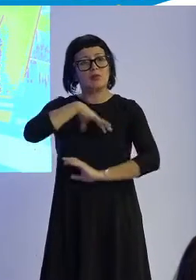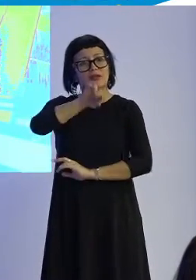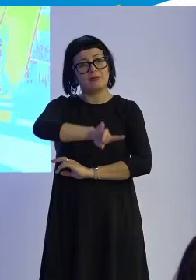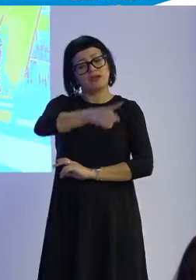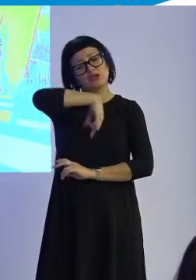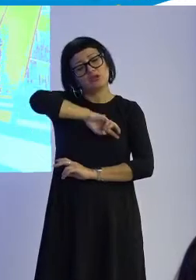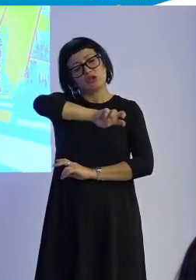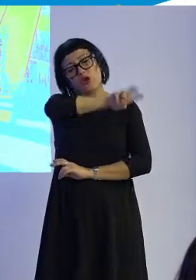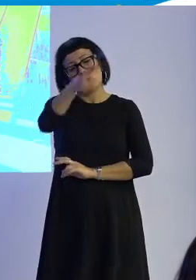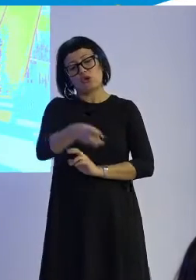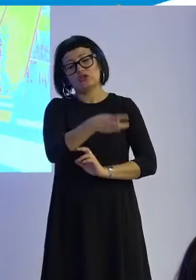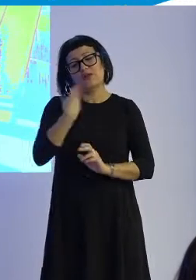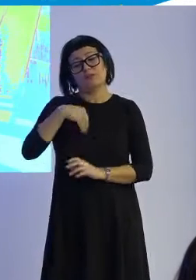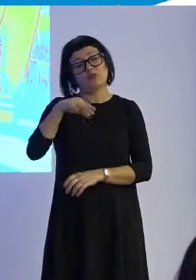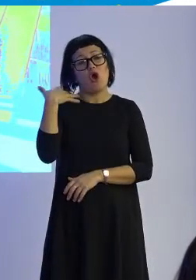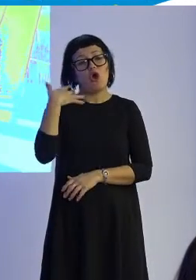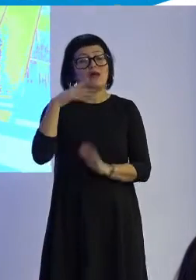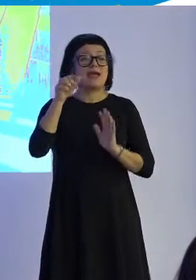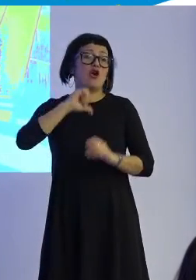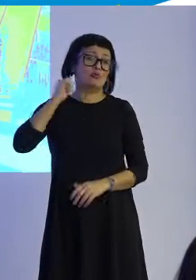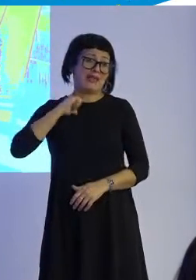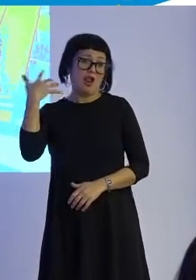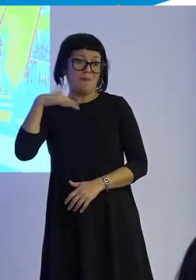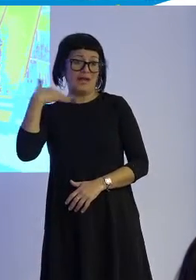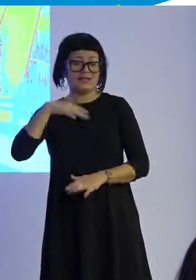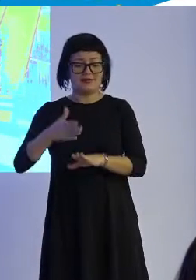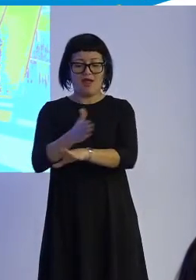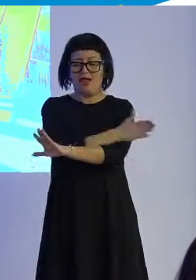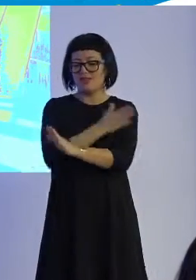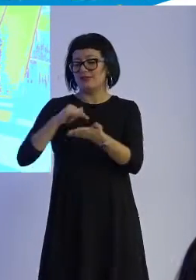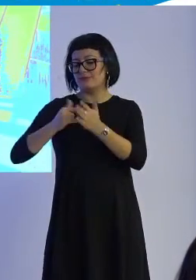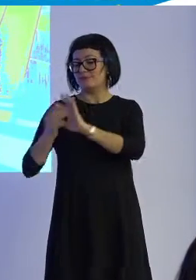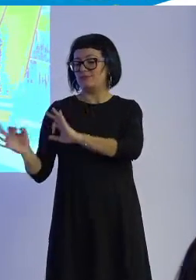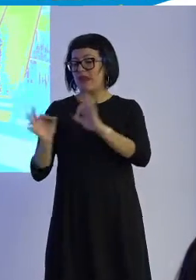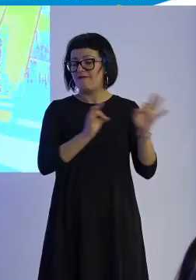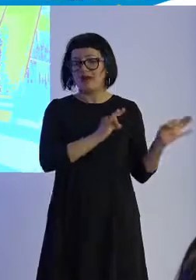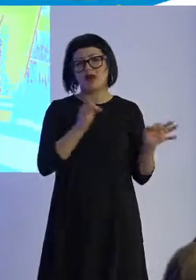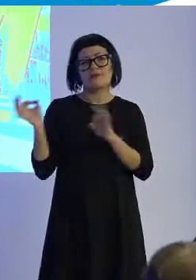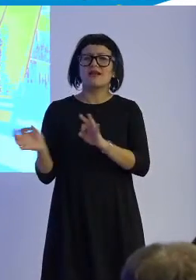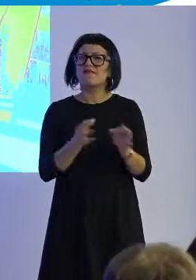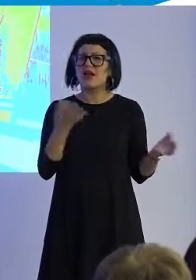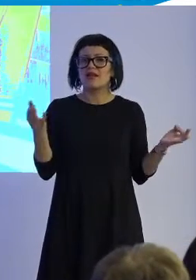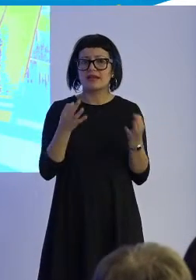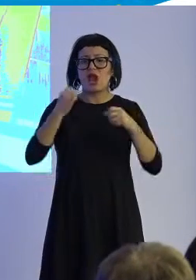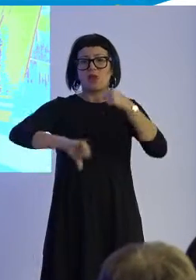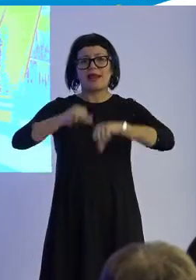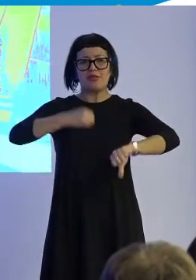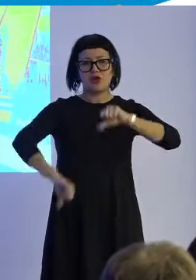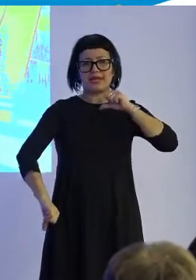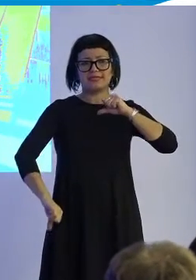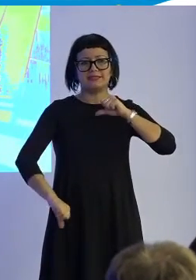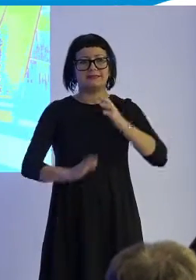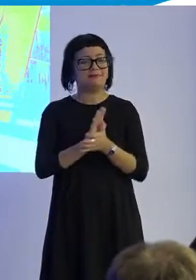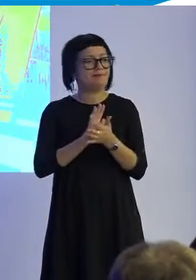que hicimos para el Servet, para el Hospital Miguel Servet, para planificar operaciones de